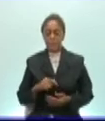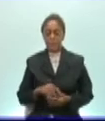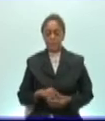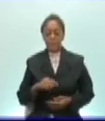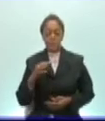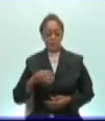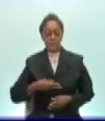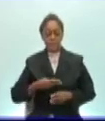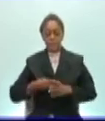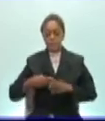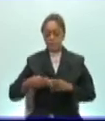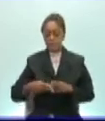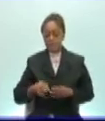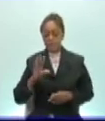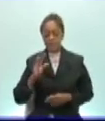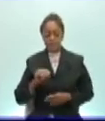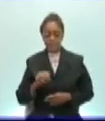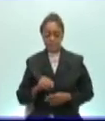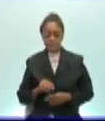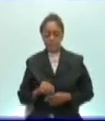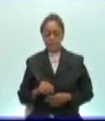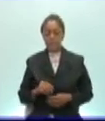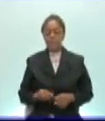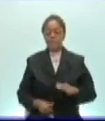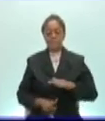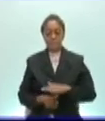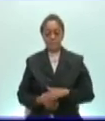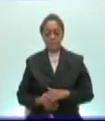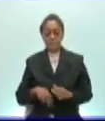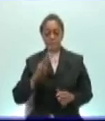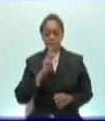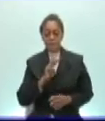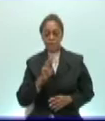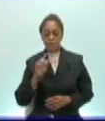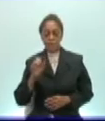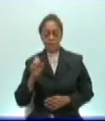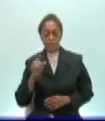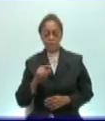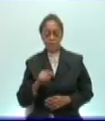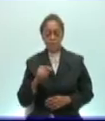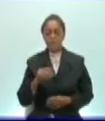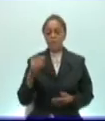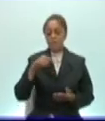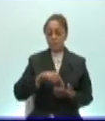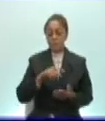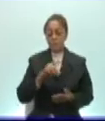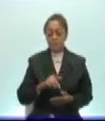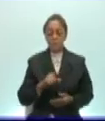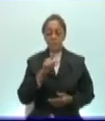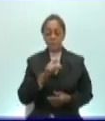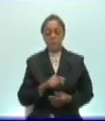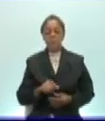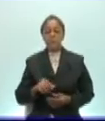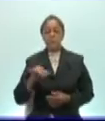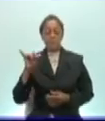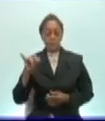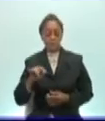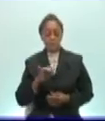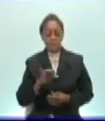anécdota que dicen que el presidente William McKinley en aquel momento, a partir del año 97, es el nuevo